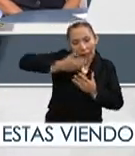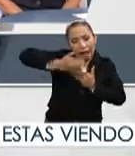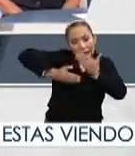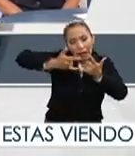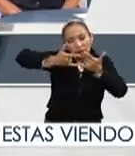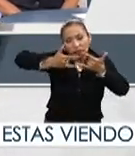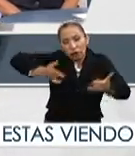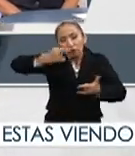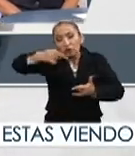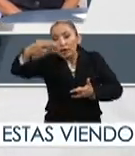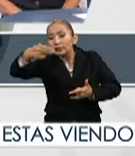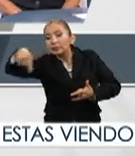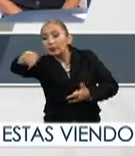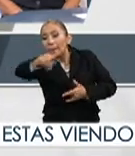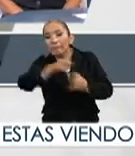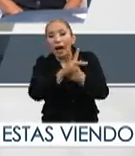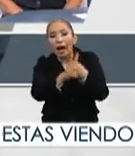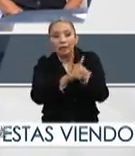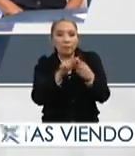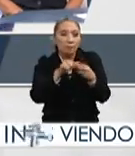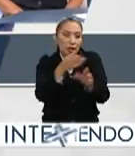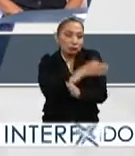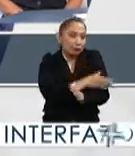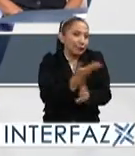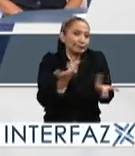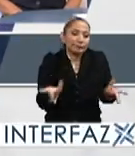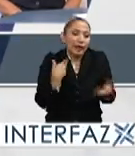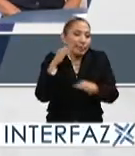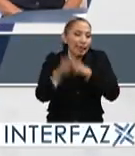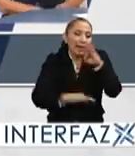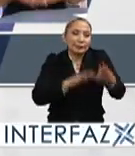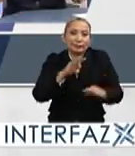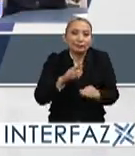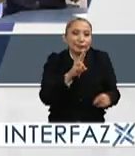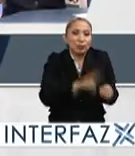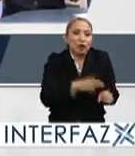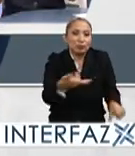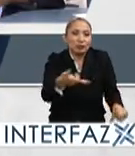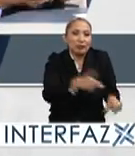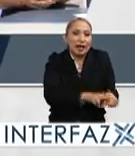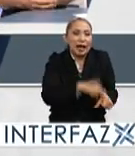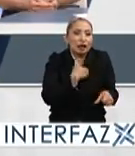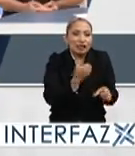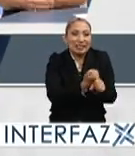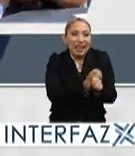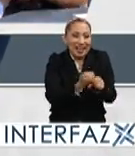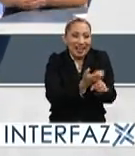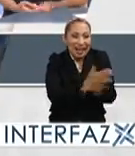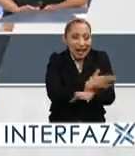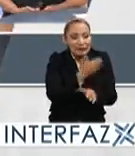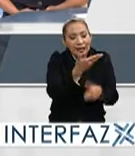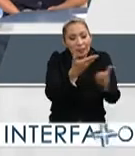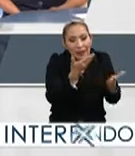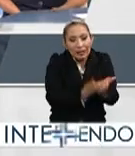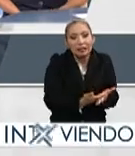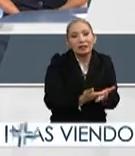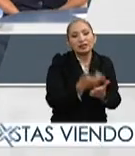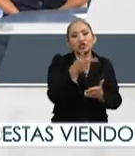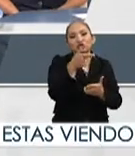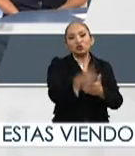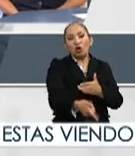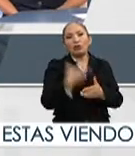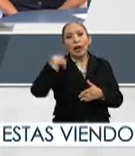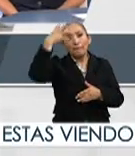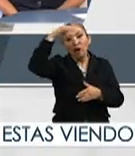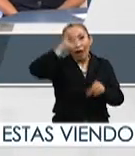propias las necesidades del país, pues comenzó con una atención de hospitales de sangre, como antes se llamaba, todo el servicio